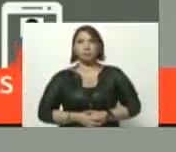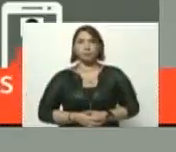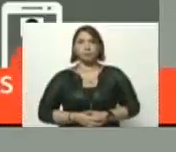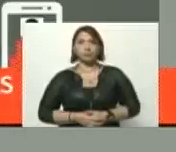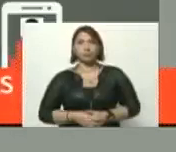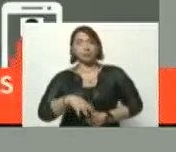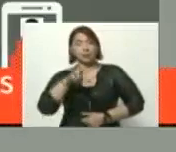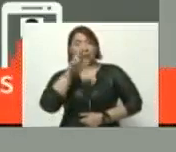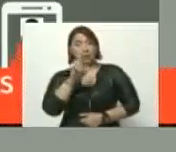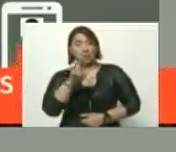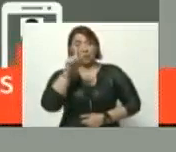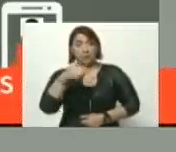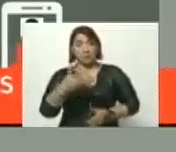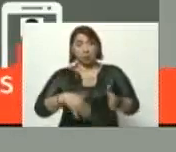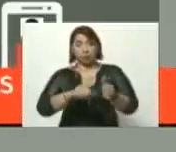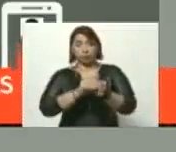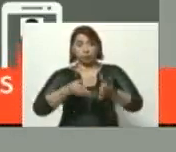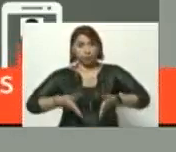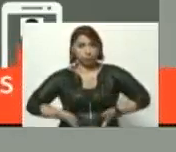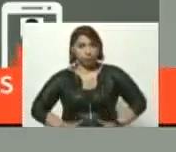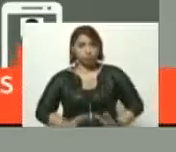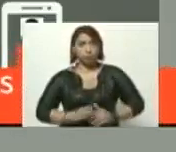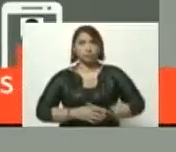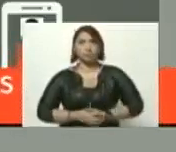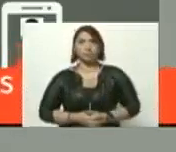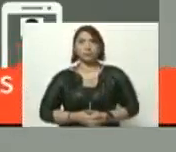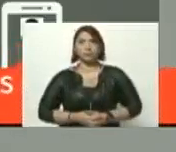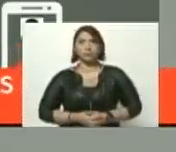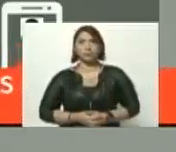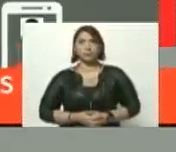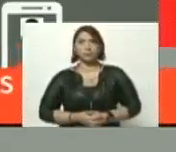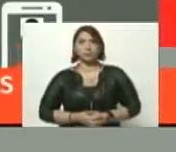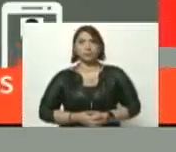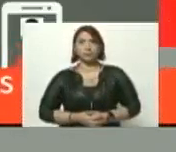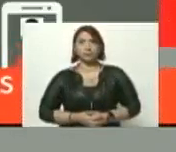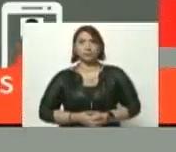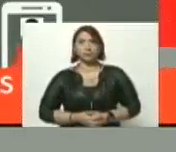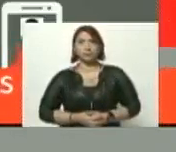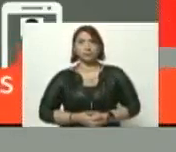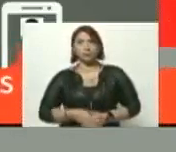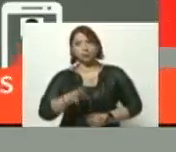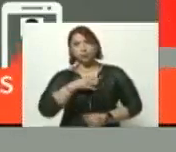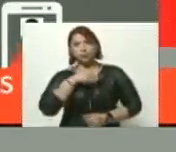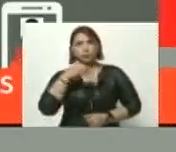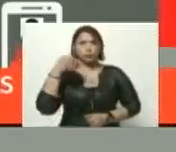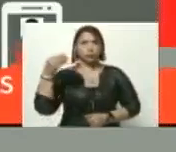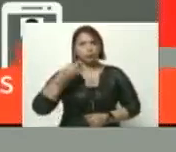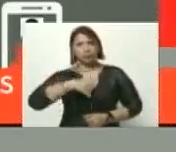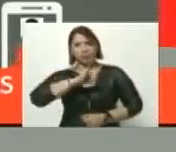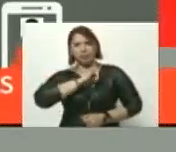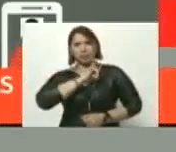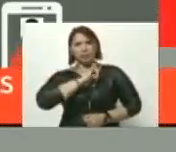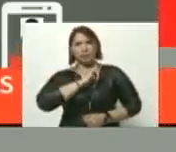La R del renacimiento, el renacer del espíritu, de la